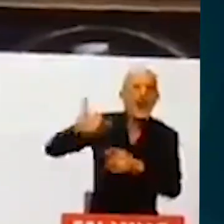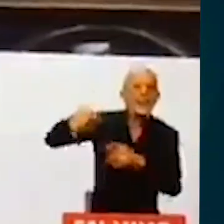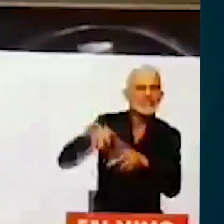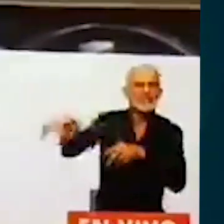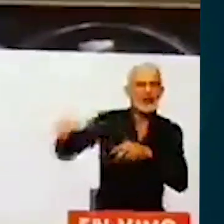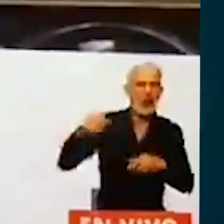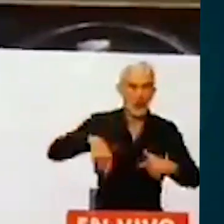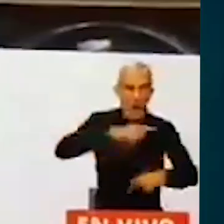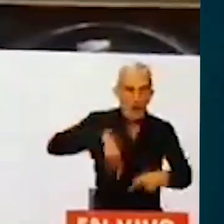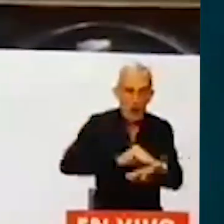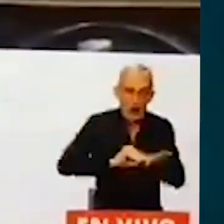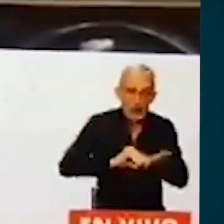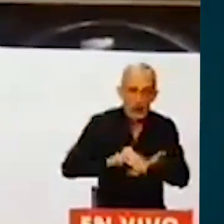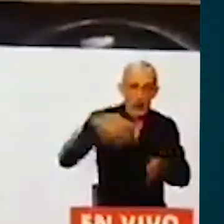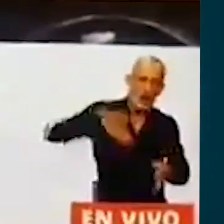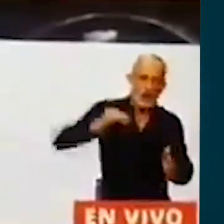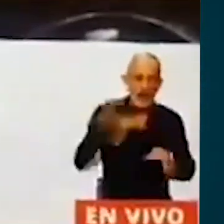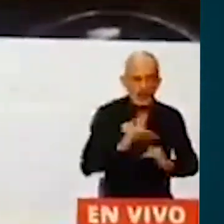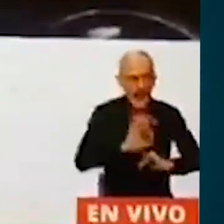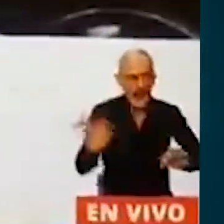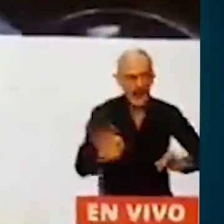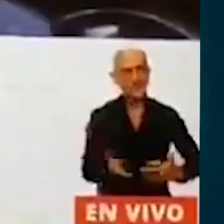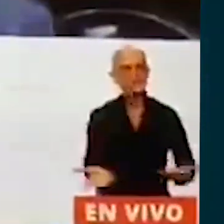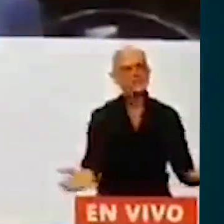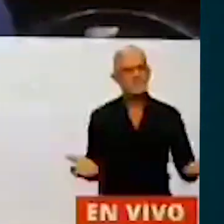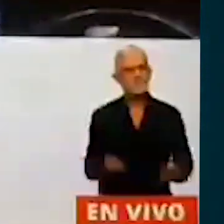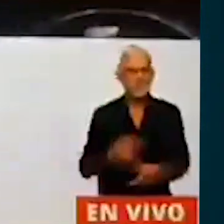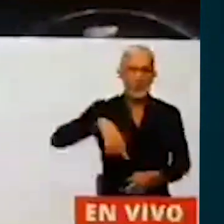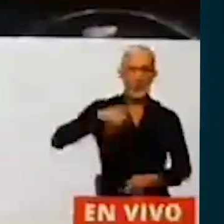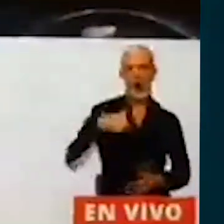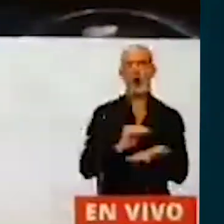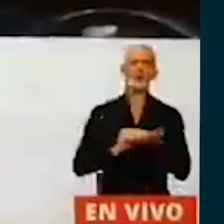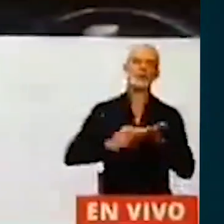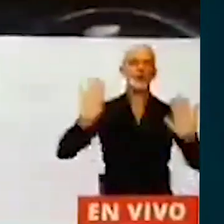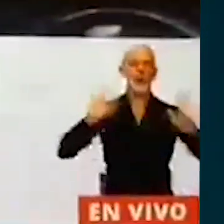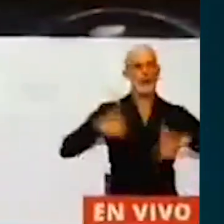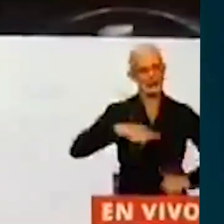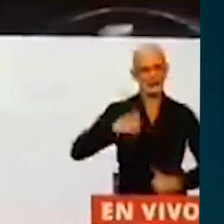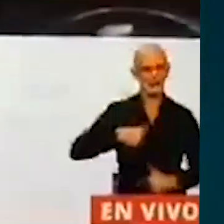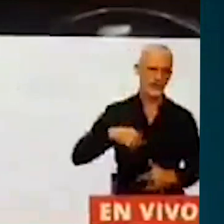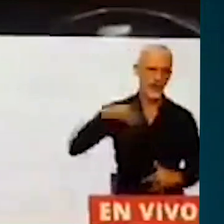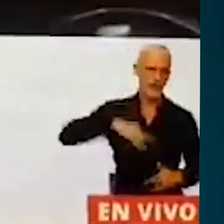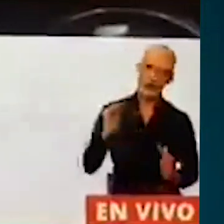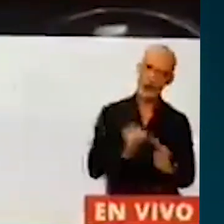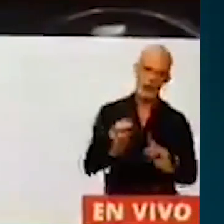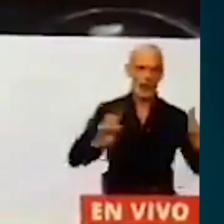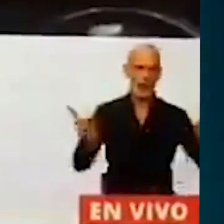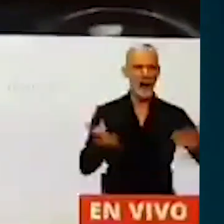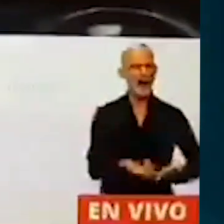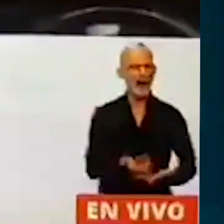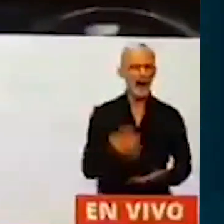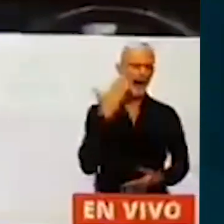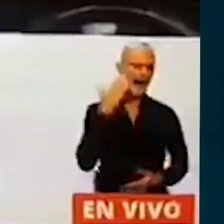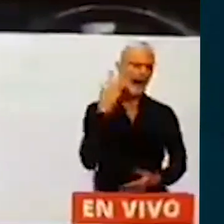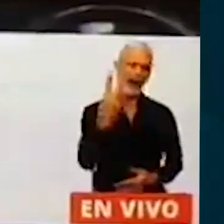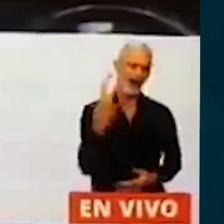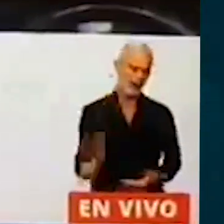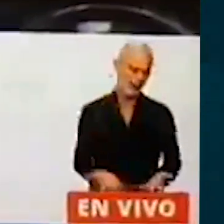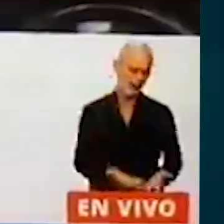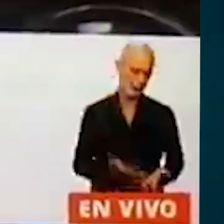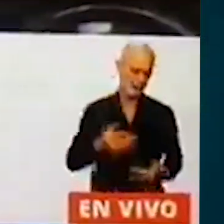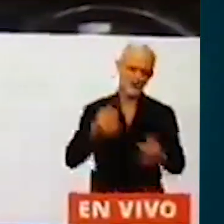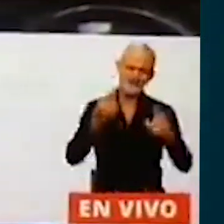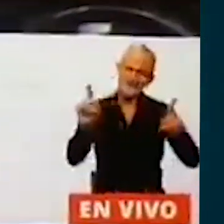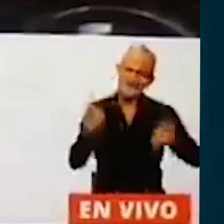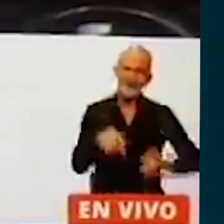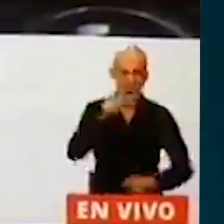riqueza, ellos tienen que contribuir. Nosotros no. Nosotros no, porque nosotros somos diputados del pueblo. Y ahí donde la doble vara es jodida, señora presidenta,